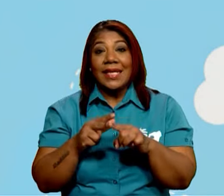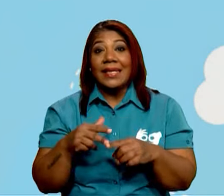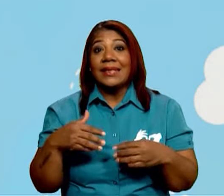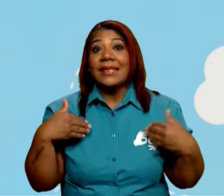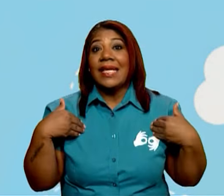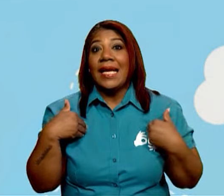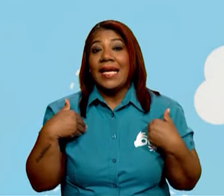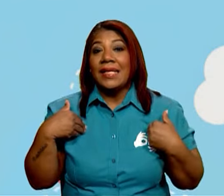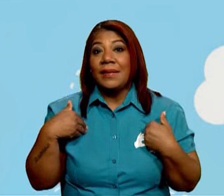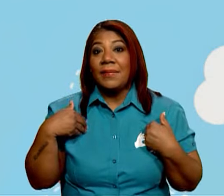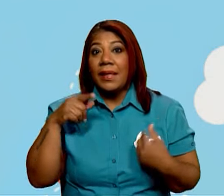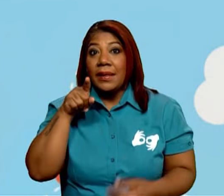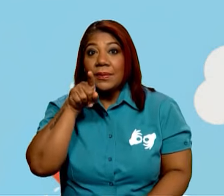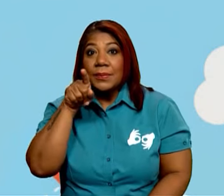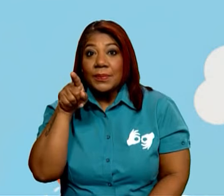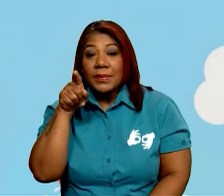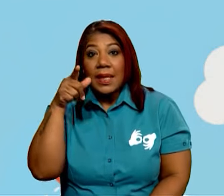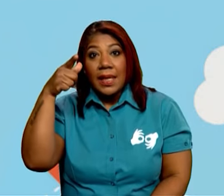vaca? ¿Ya?